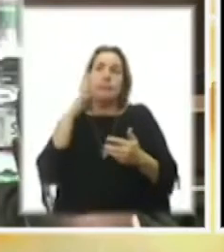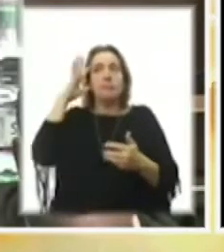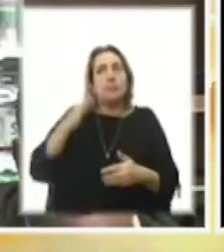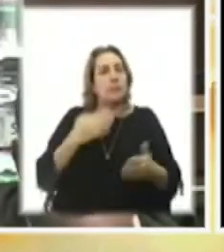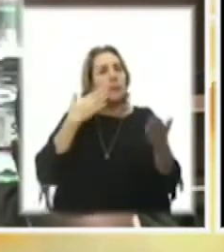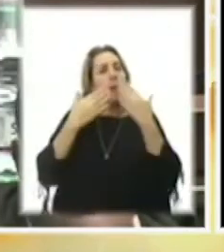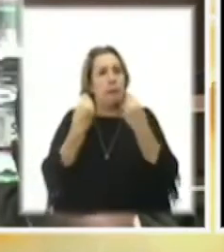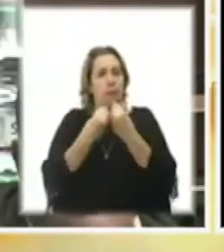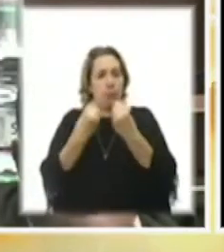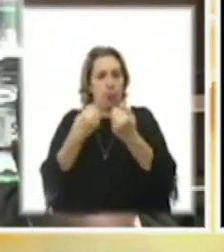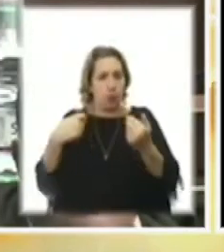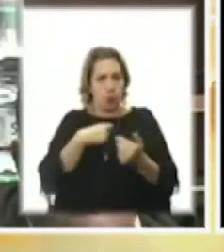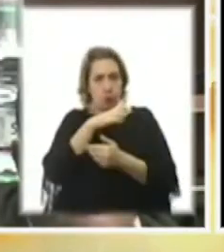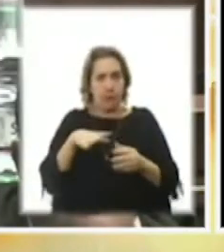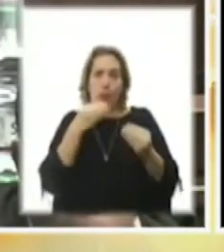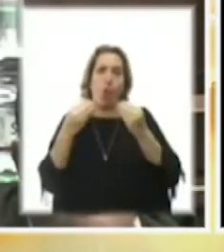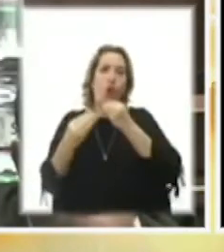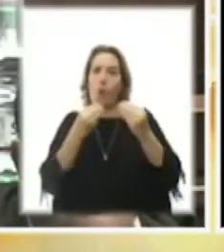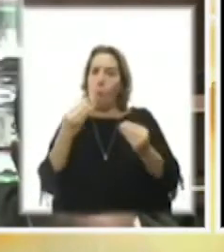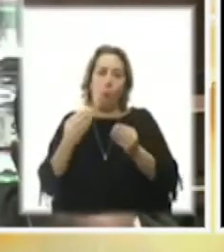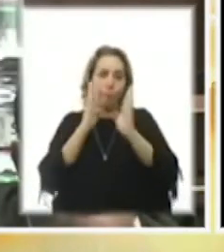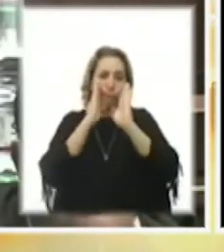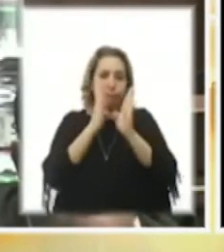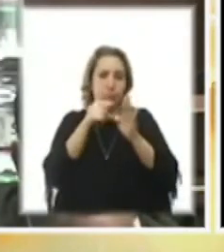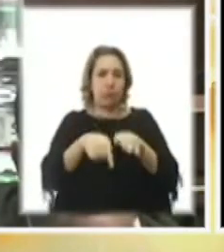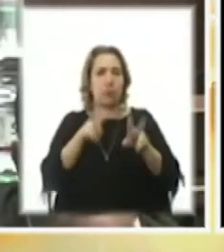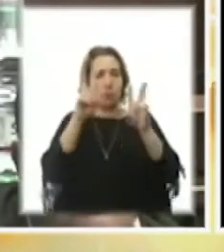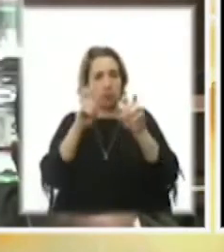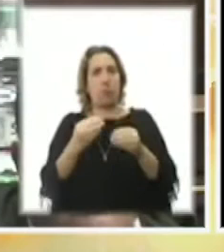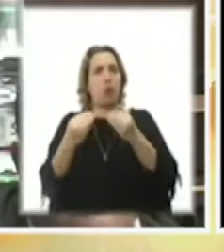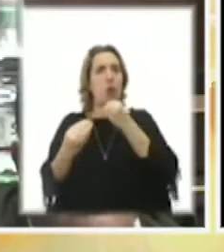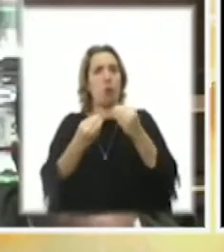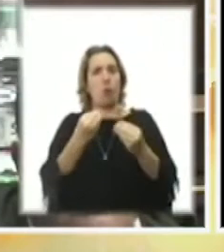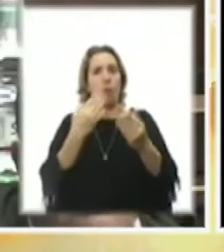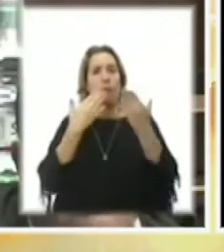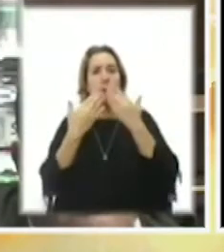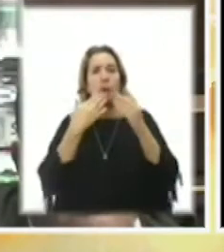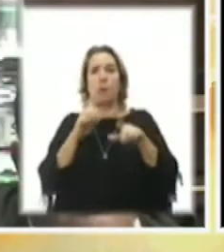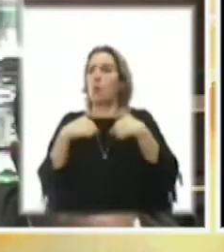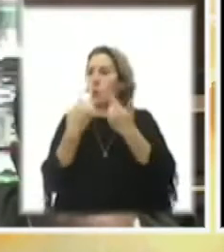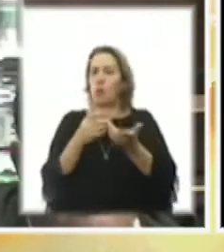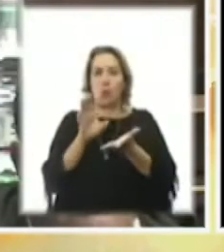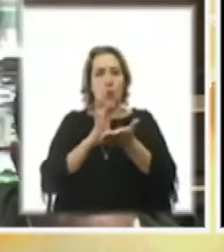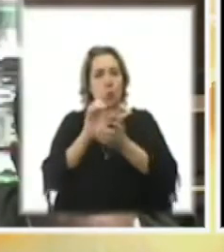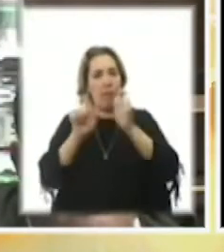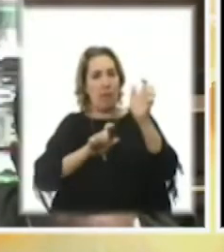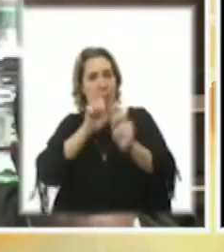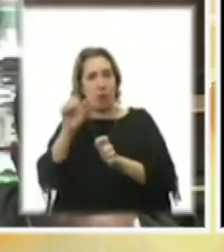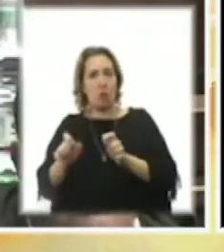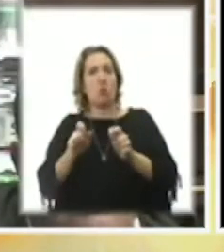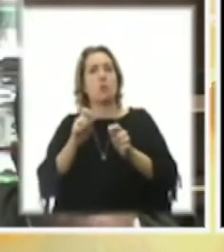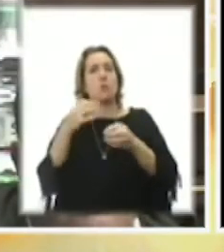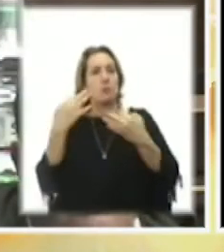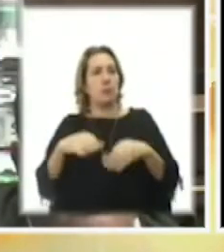de pasivos. Somos conscientes, y no lo decimos desde el punto de vista demagógico, que hoy las condiciones desde el punto de vista fiscal